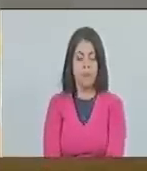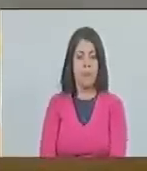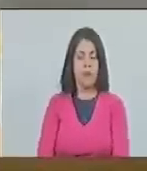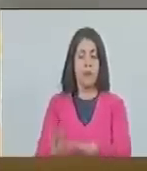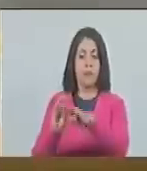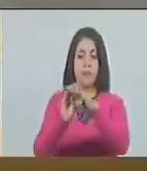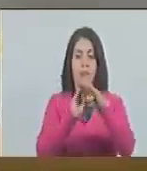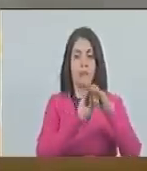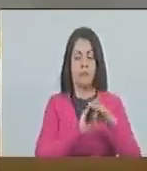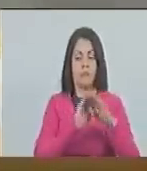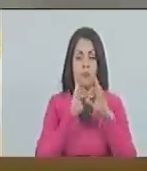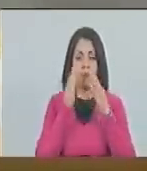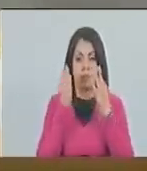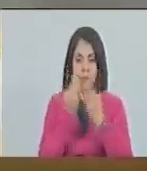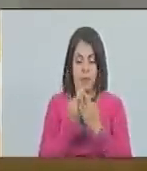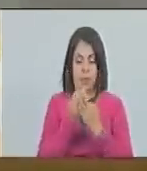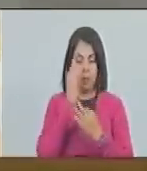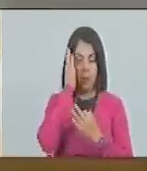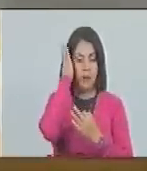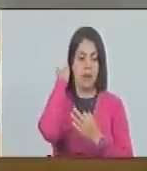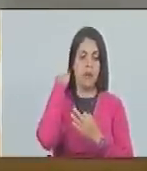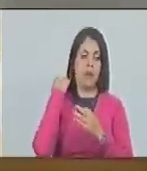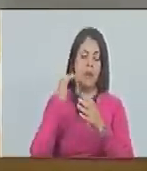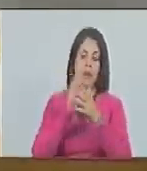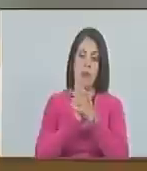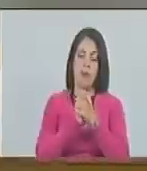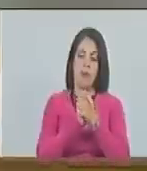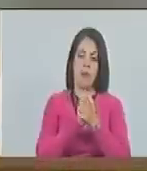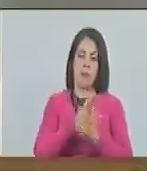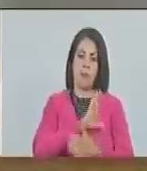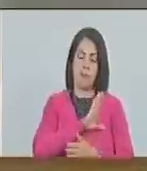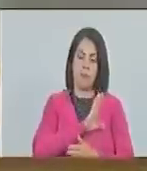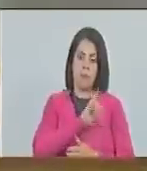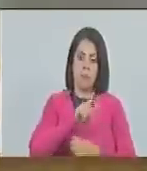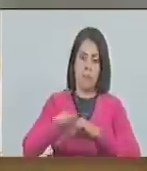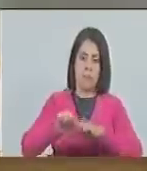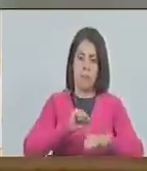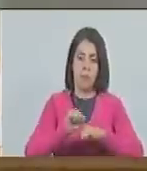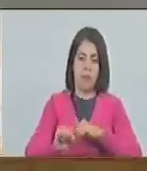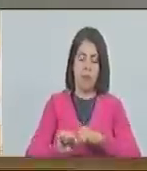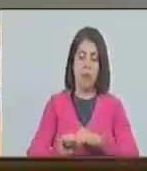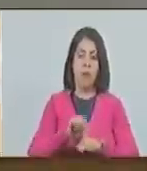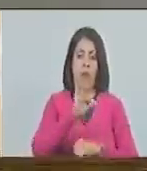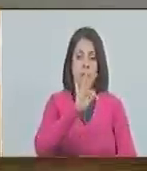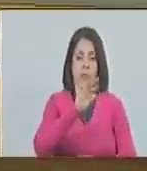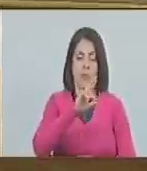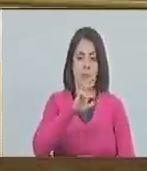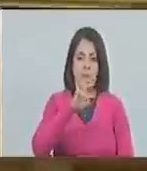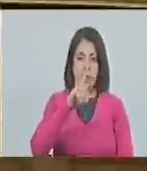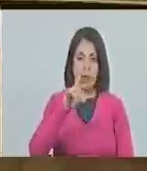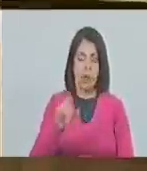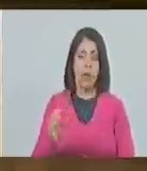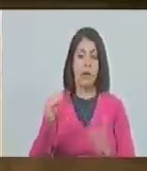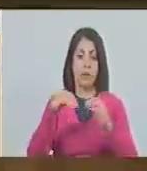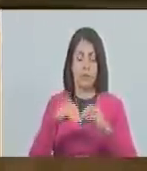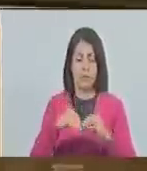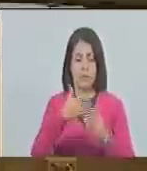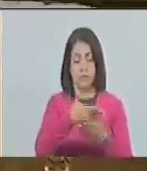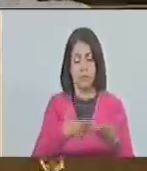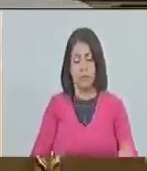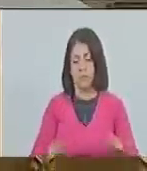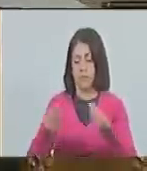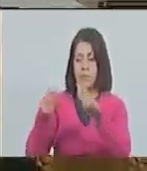Convocamos a los familiares y amigos y pertenecientes al movimiento Free Alex Saab para que retiren el acuerdo